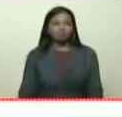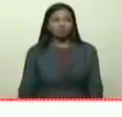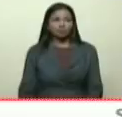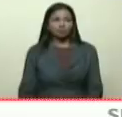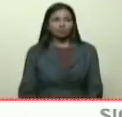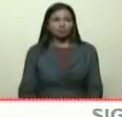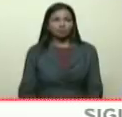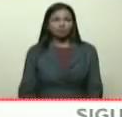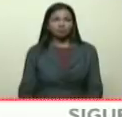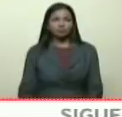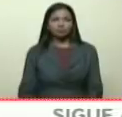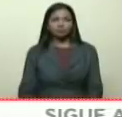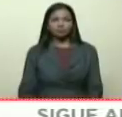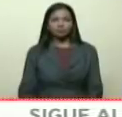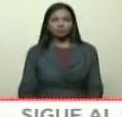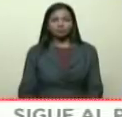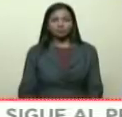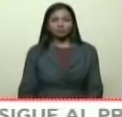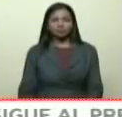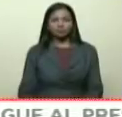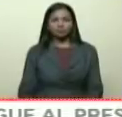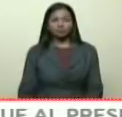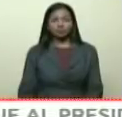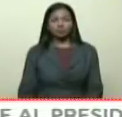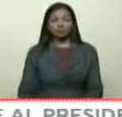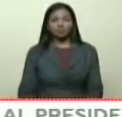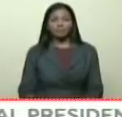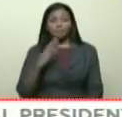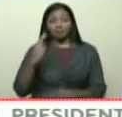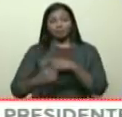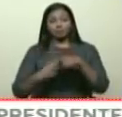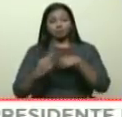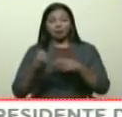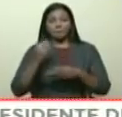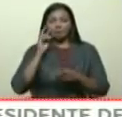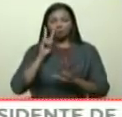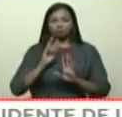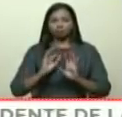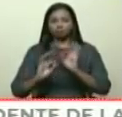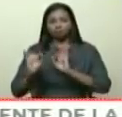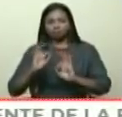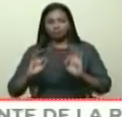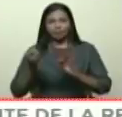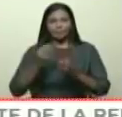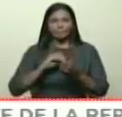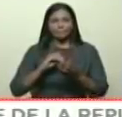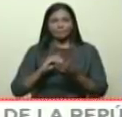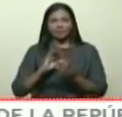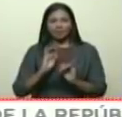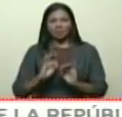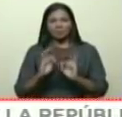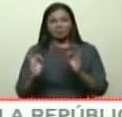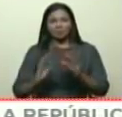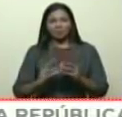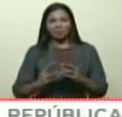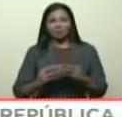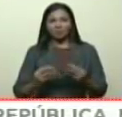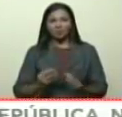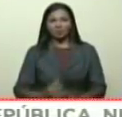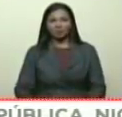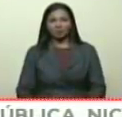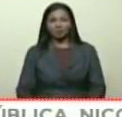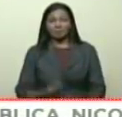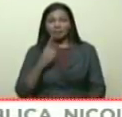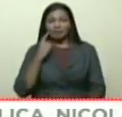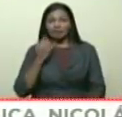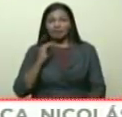bien decidida, bien revolucionaria, ¿no? Transmite energía y ganas de lucha.